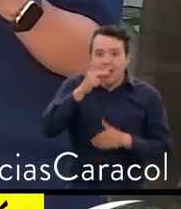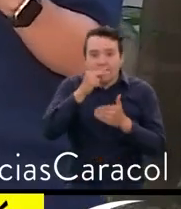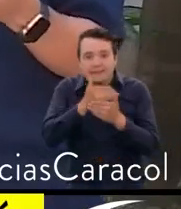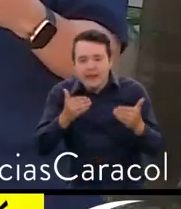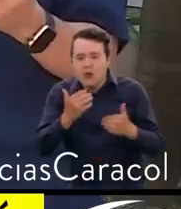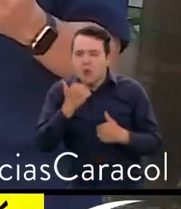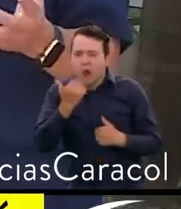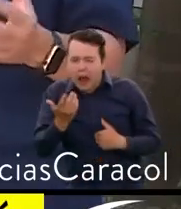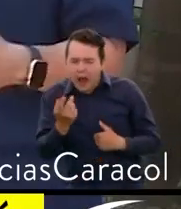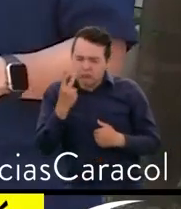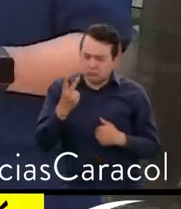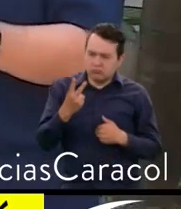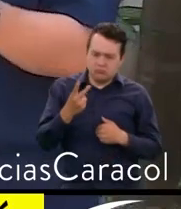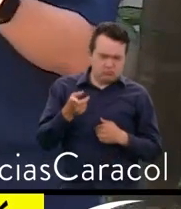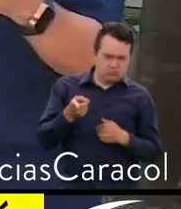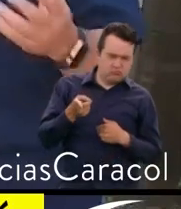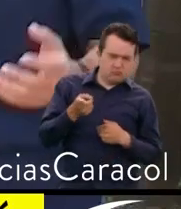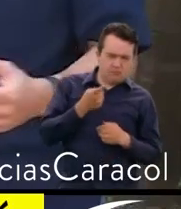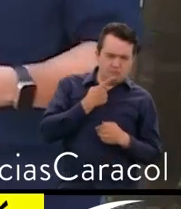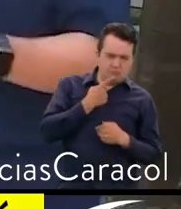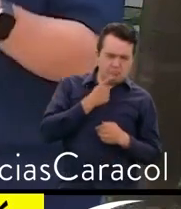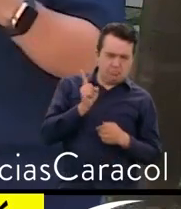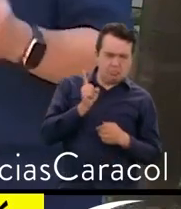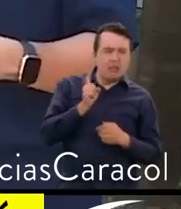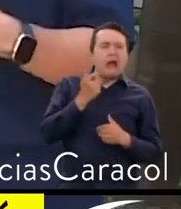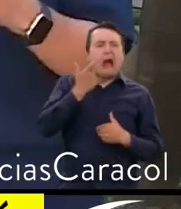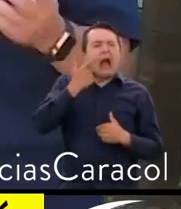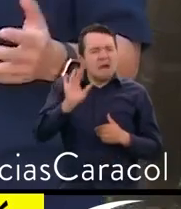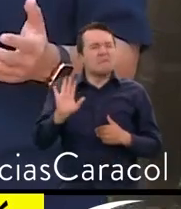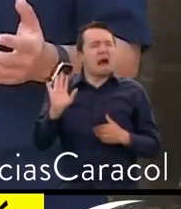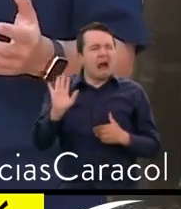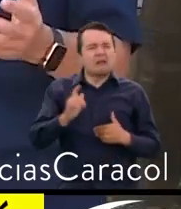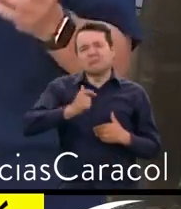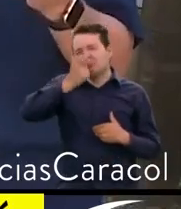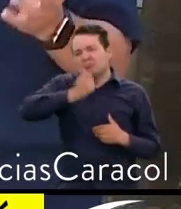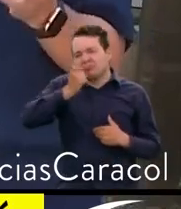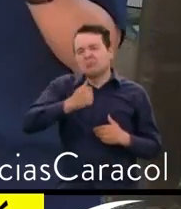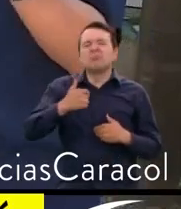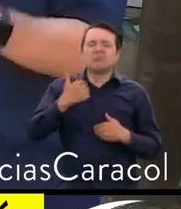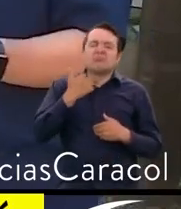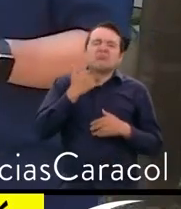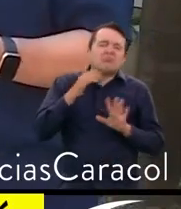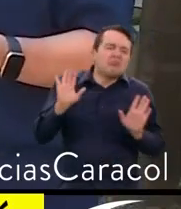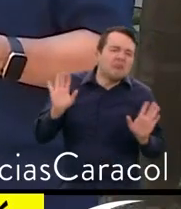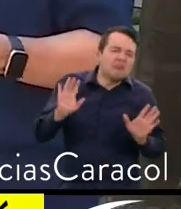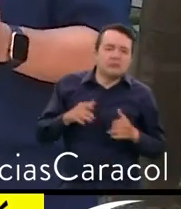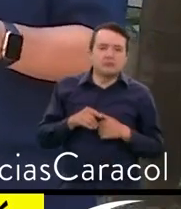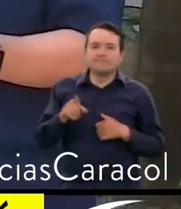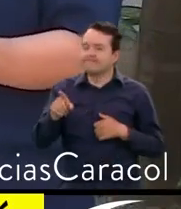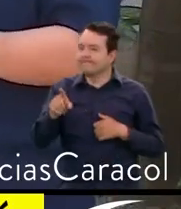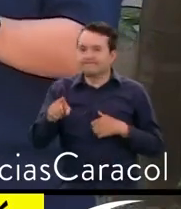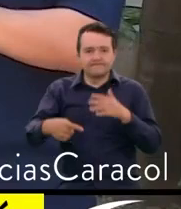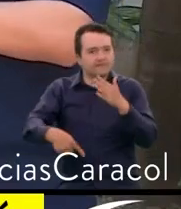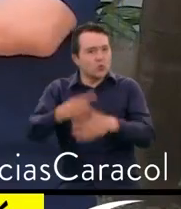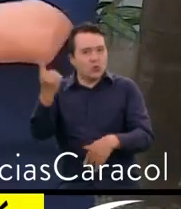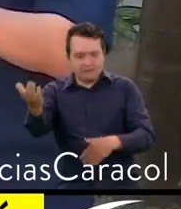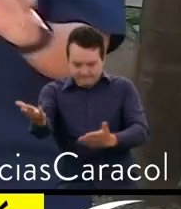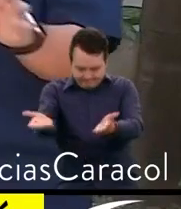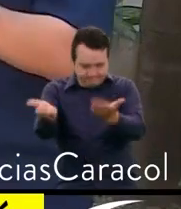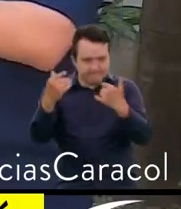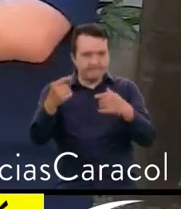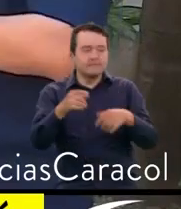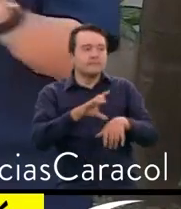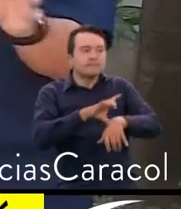usualmente ustedes piensan que puede ser como un resfriado común o otras patologías pues siempre consultar porque hay